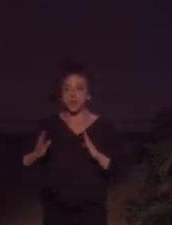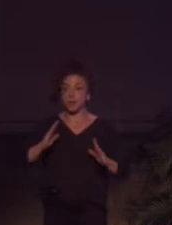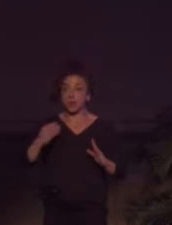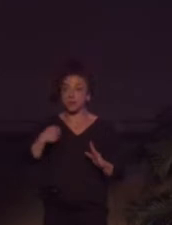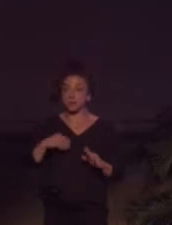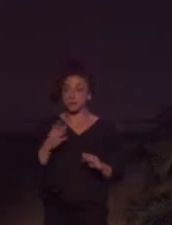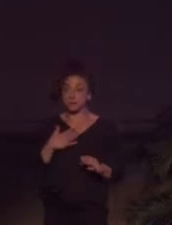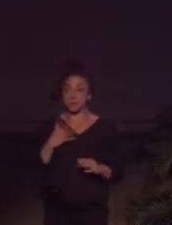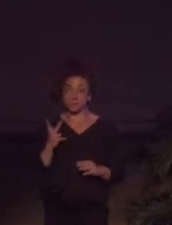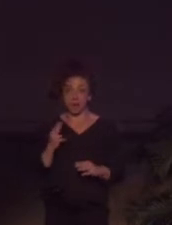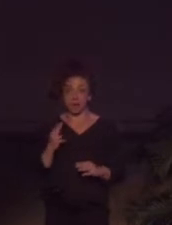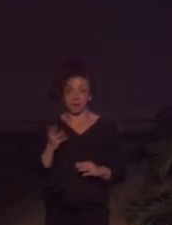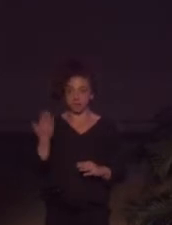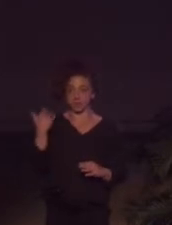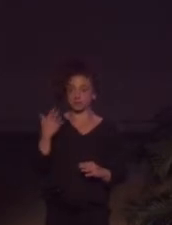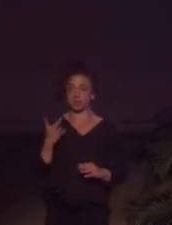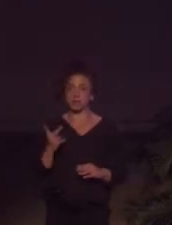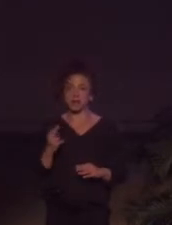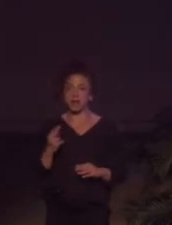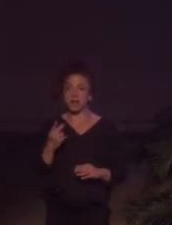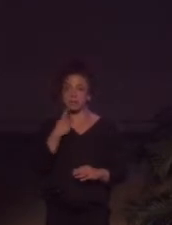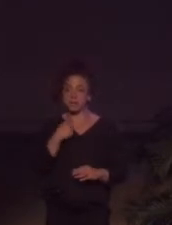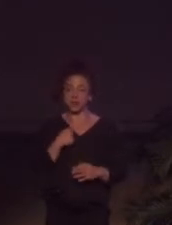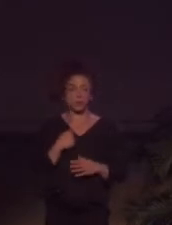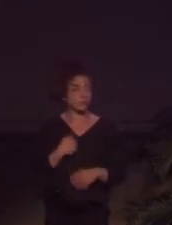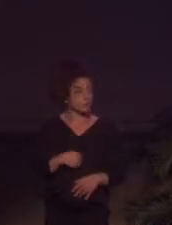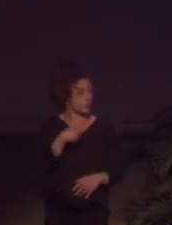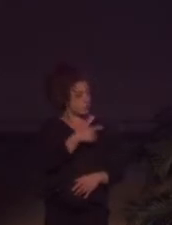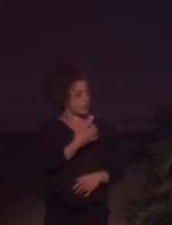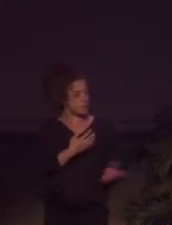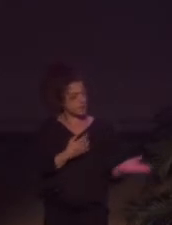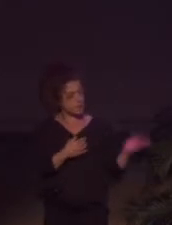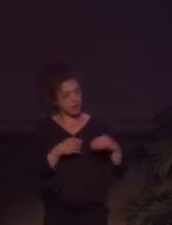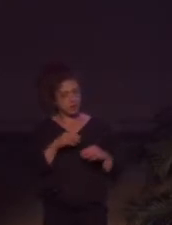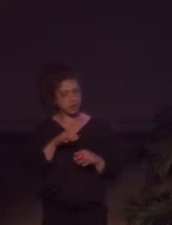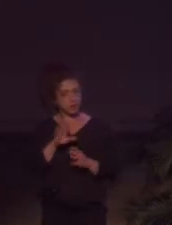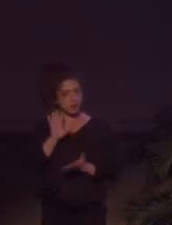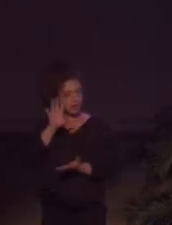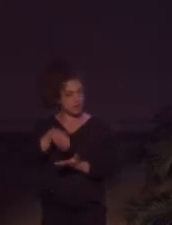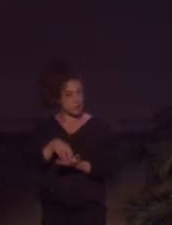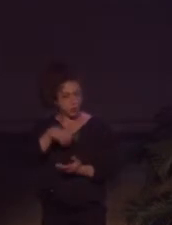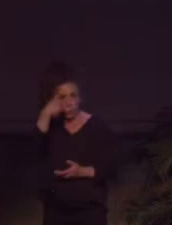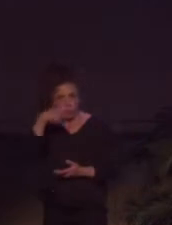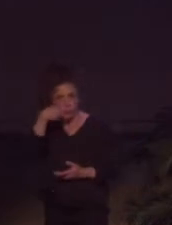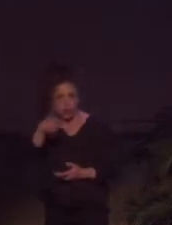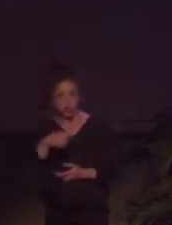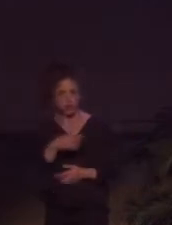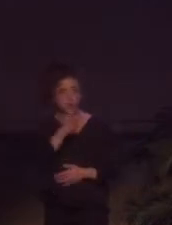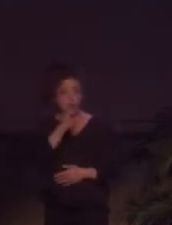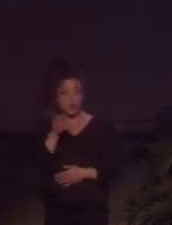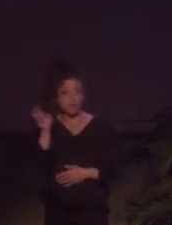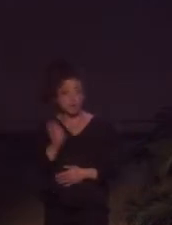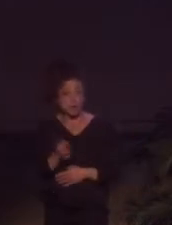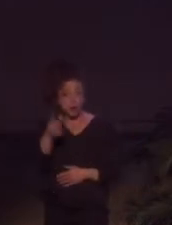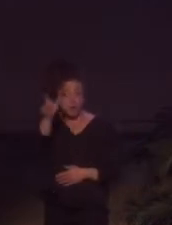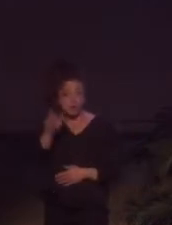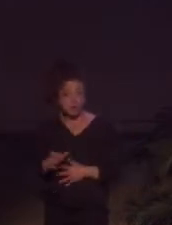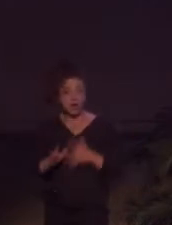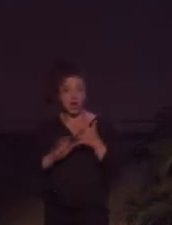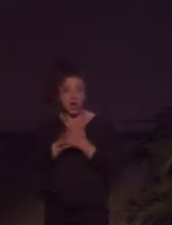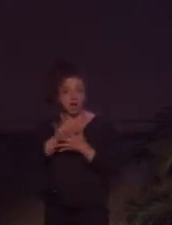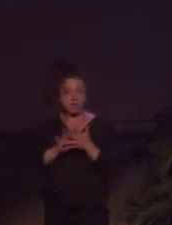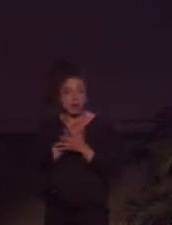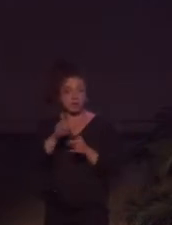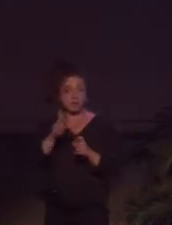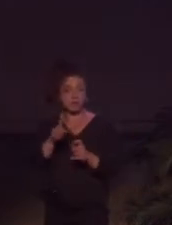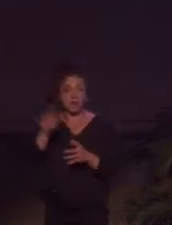mi pareja de entonces me dijo, vente a un centro de cultura de estos que habían en Barcelona, que va a venir un tal Preciado a hablarnos del manifiesto